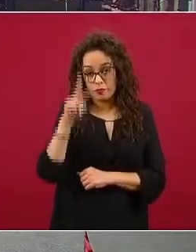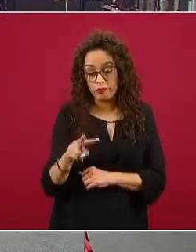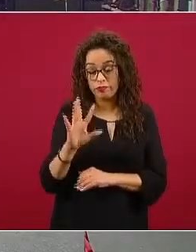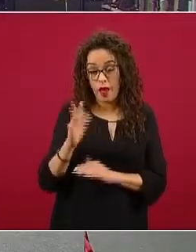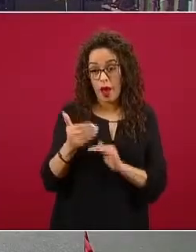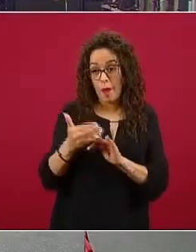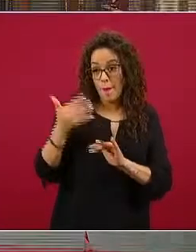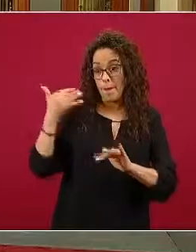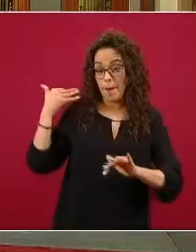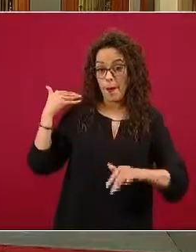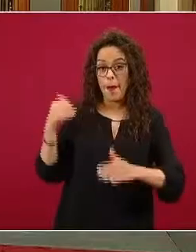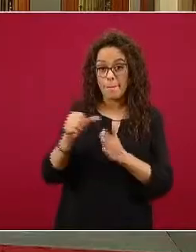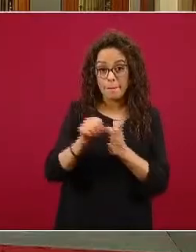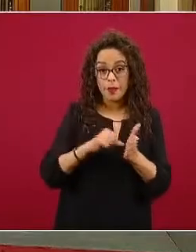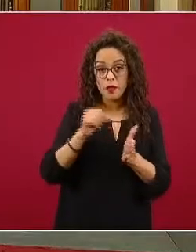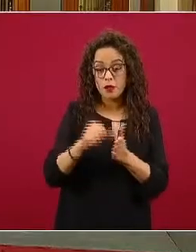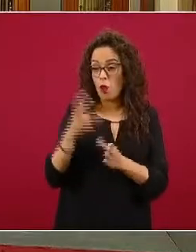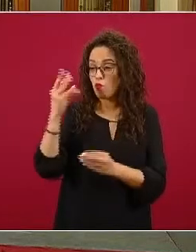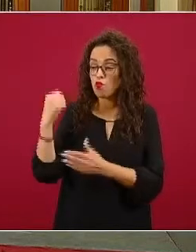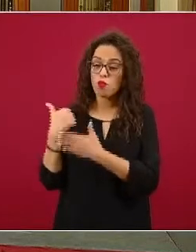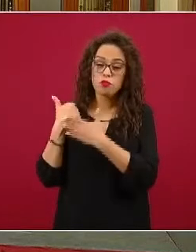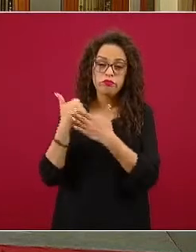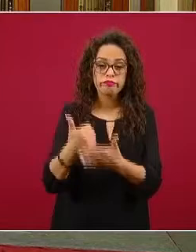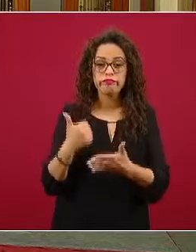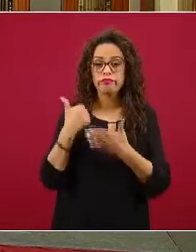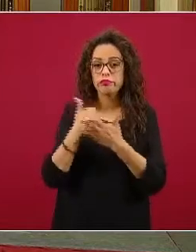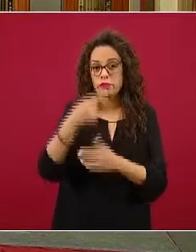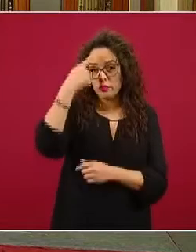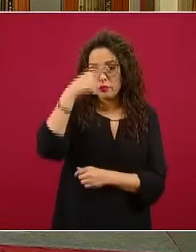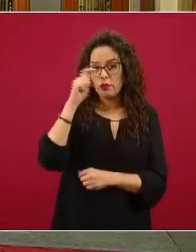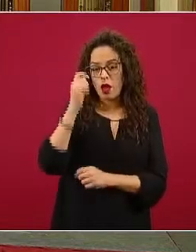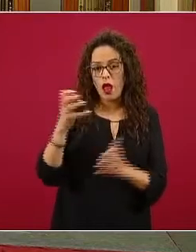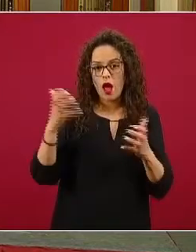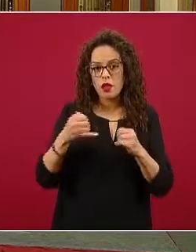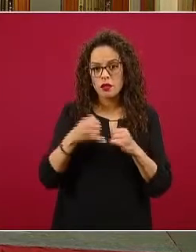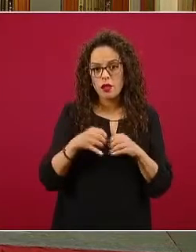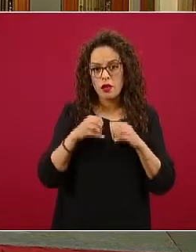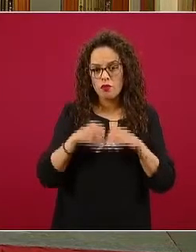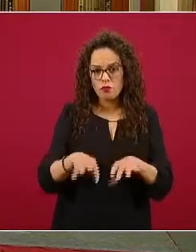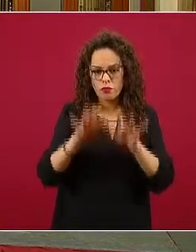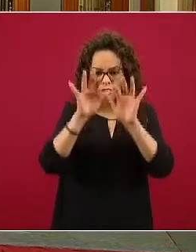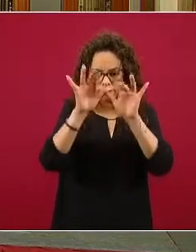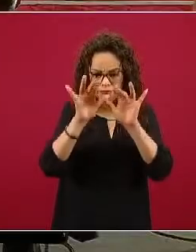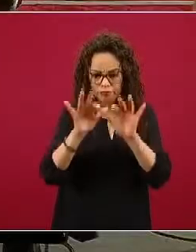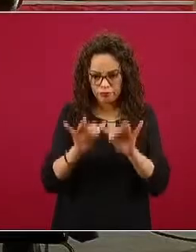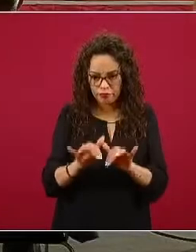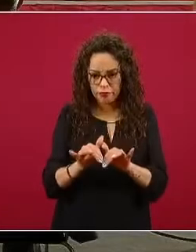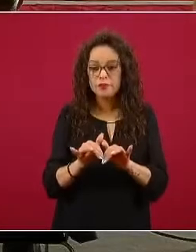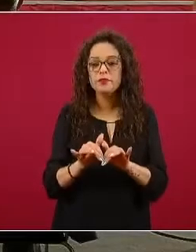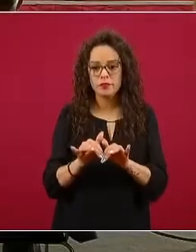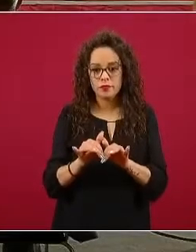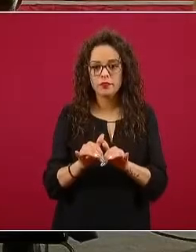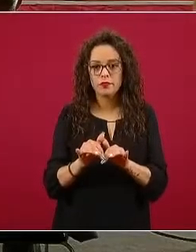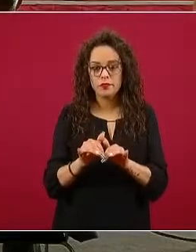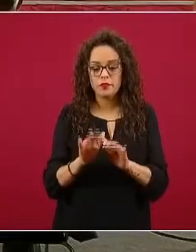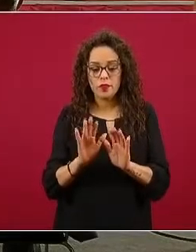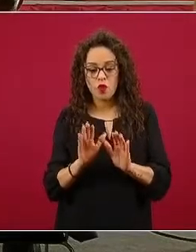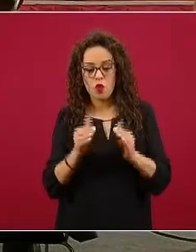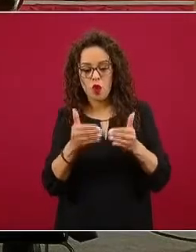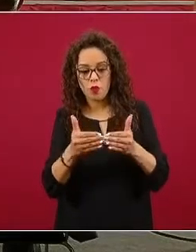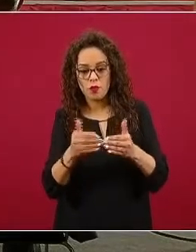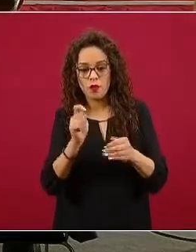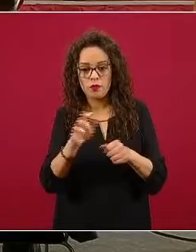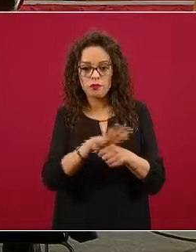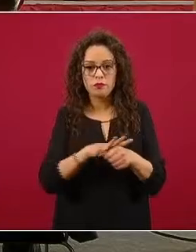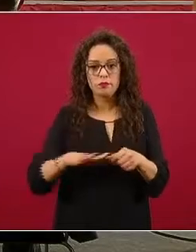varios meses nos ayuda a integrar un informe de inteligencia operativa de campo, específicamente sobre las comunidades rurales,